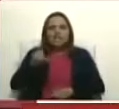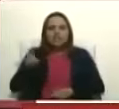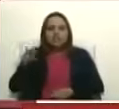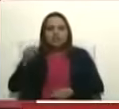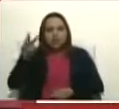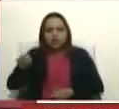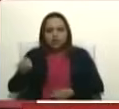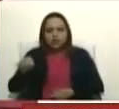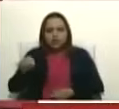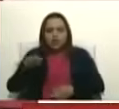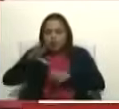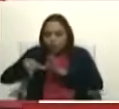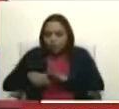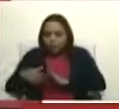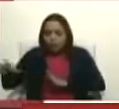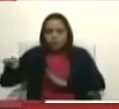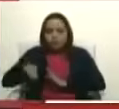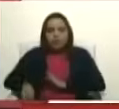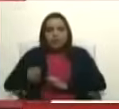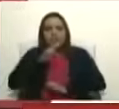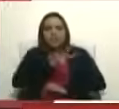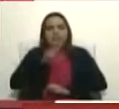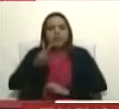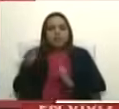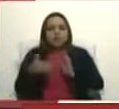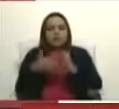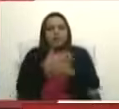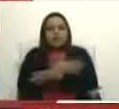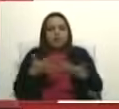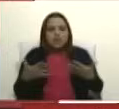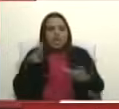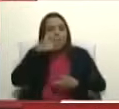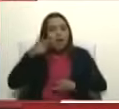dólares. Y le dejó al pueblo de Guyana 3 mil.